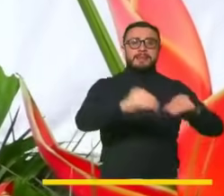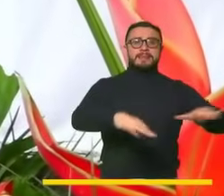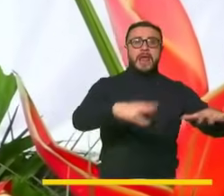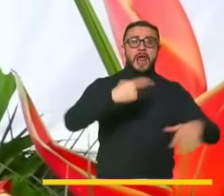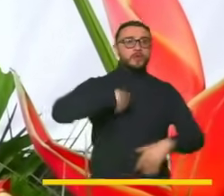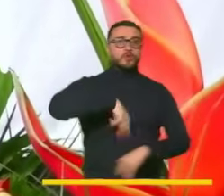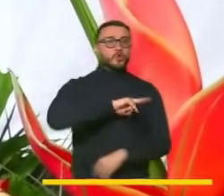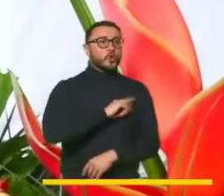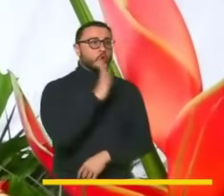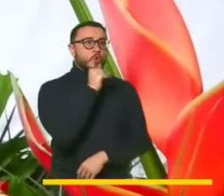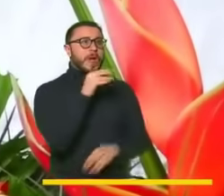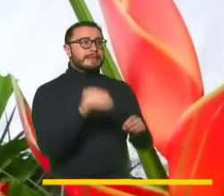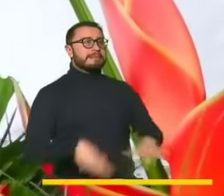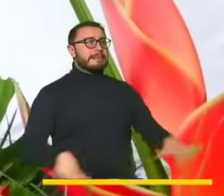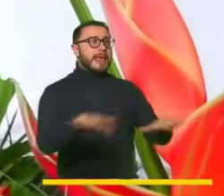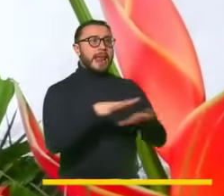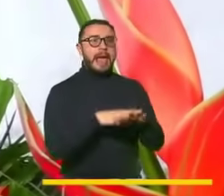no.